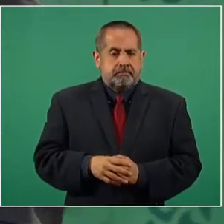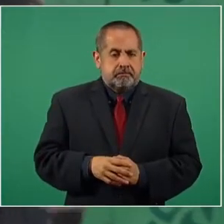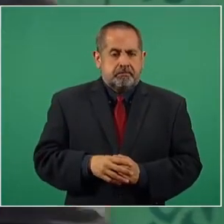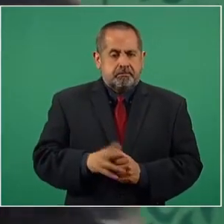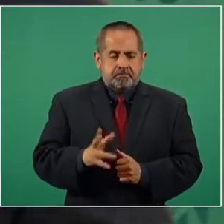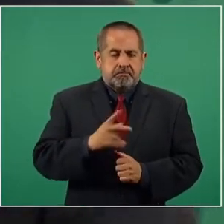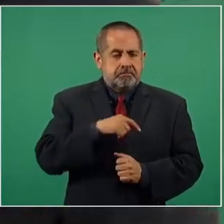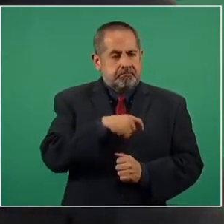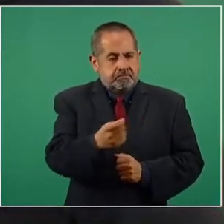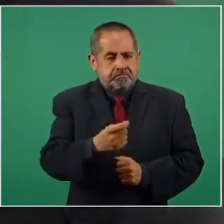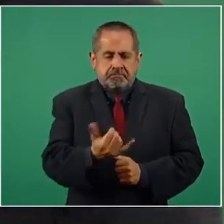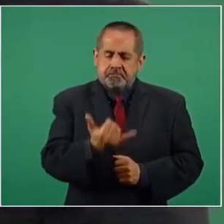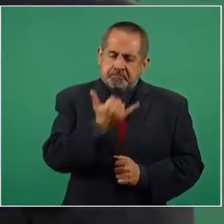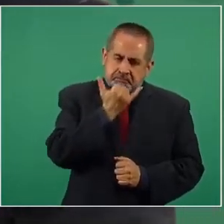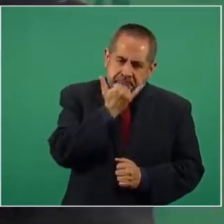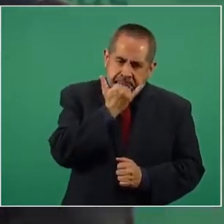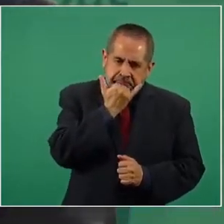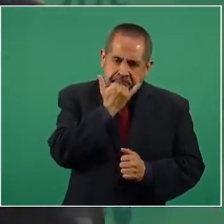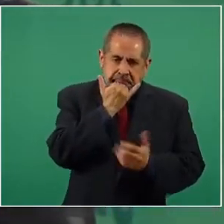perdón.